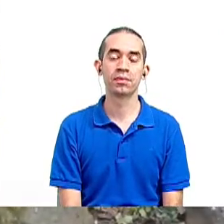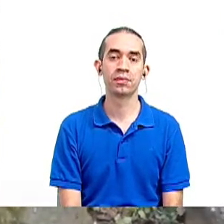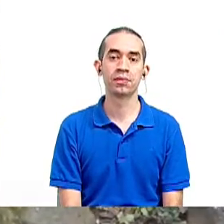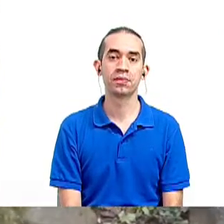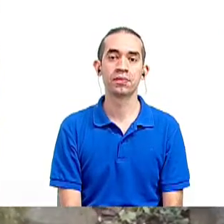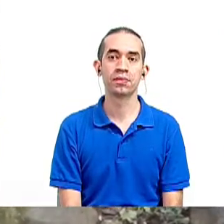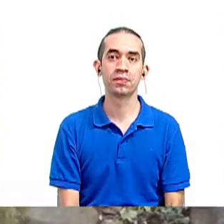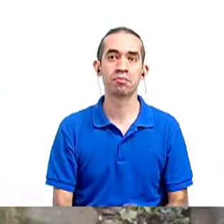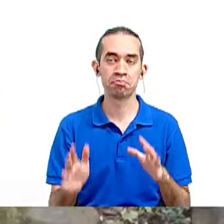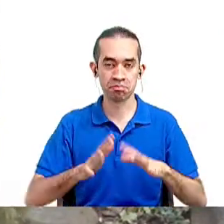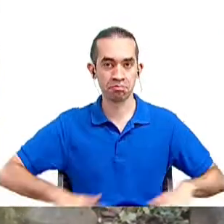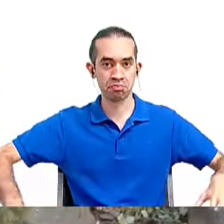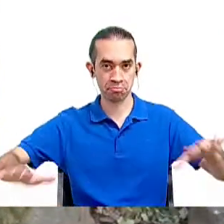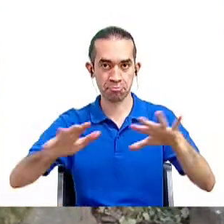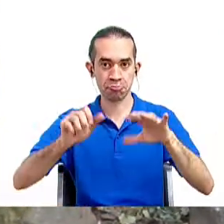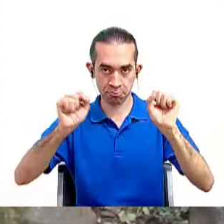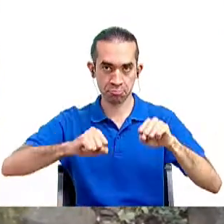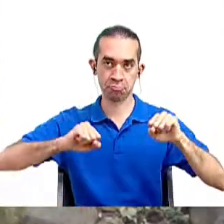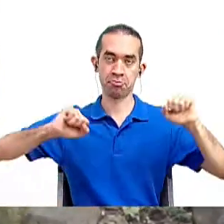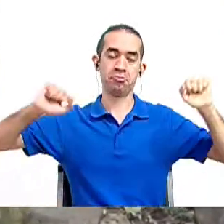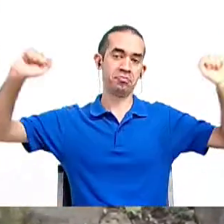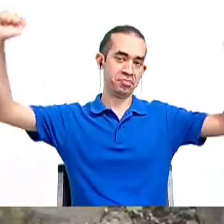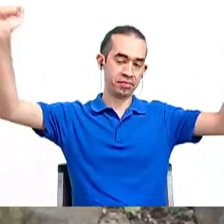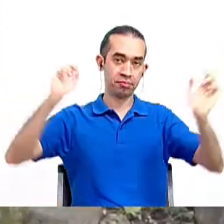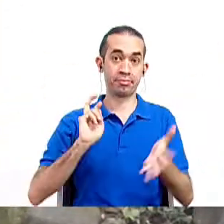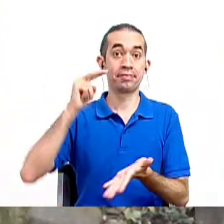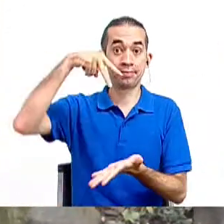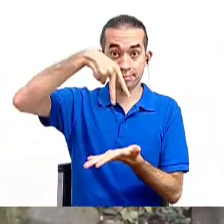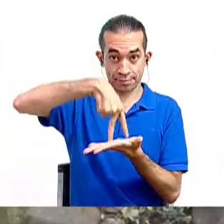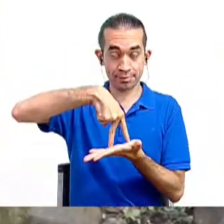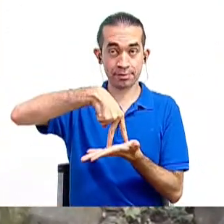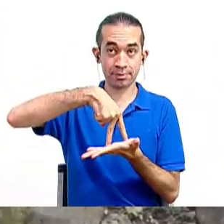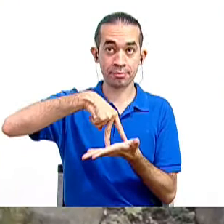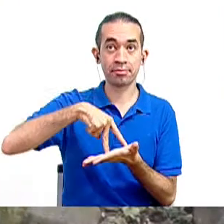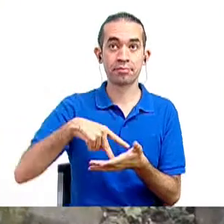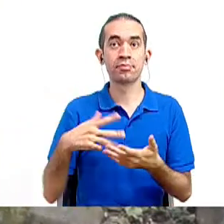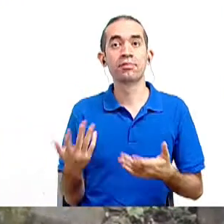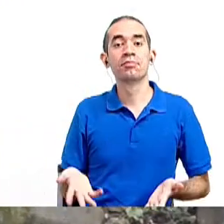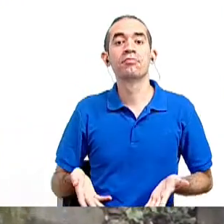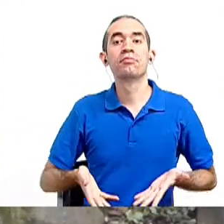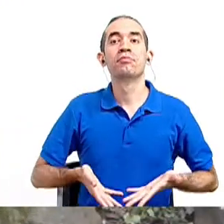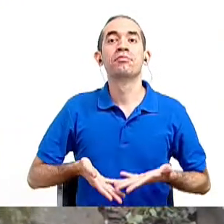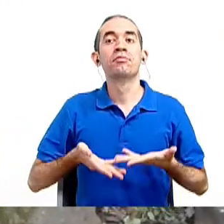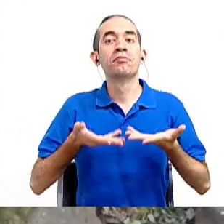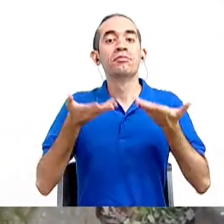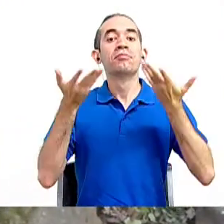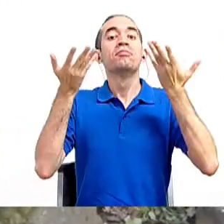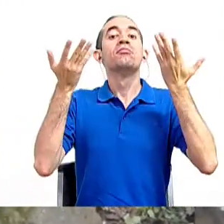Buscar un espacio donde puedan estirarse, se ponen de pie. Vamos a comenzar respirando.